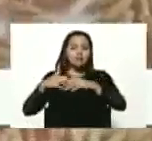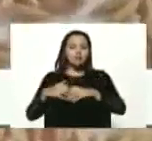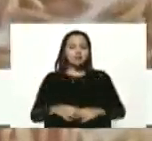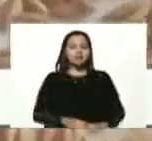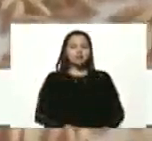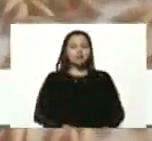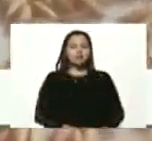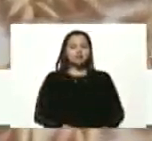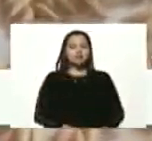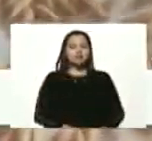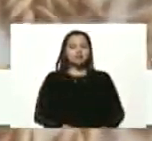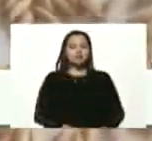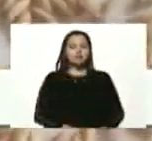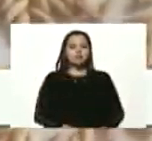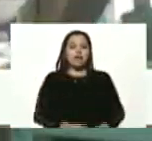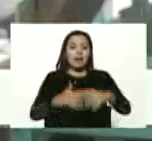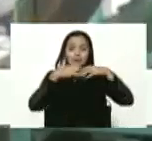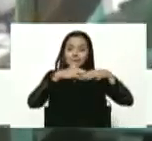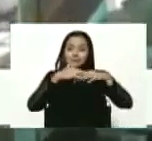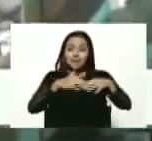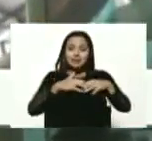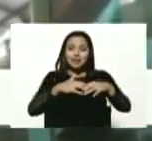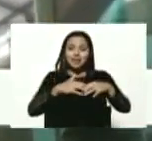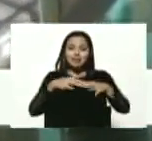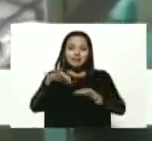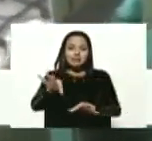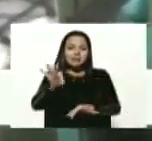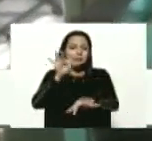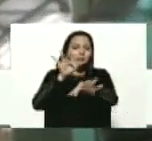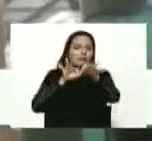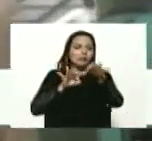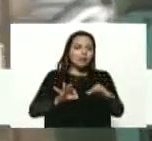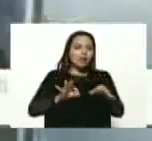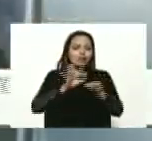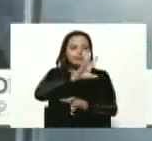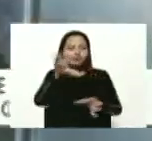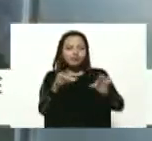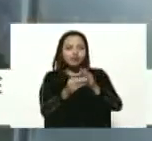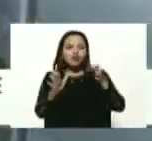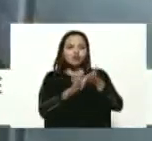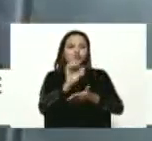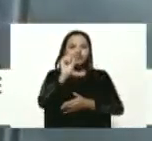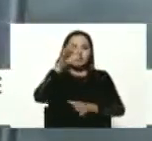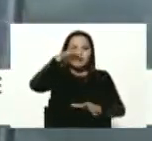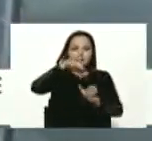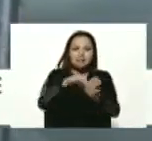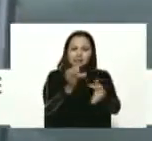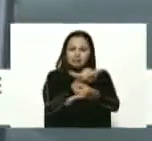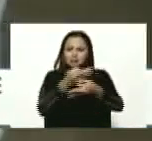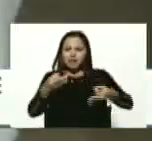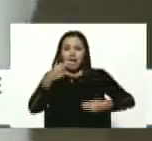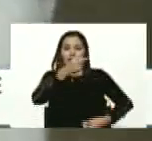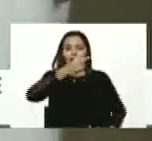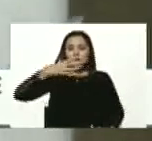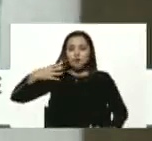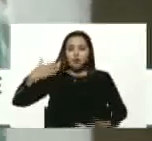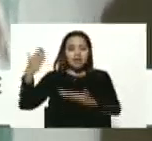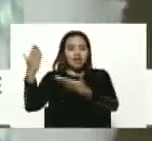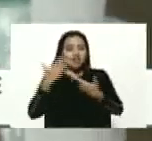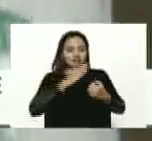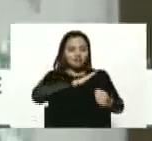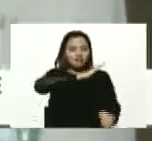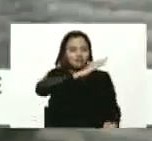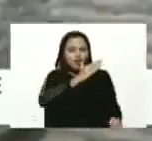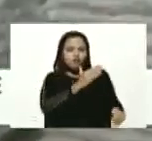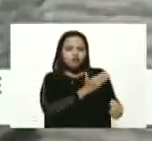María Aparicio, una planta seleccionadora y acondicionadora de semilla de calidad de arroz que viene a